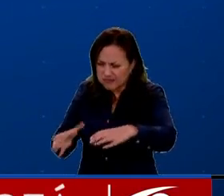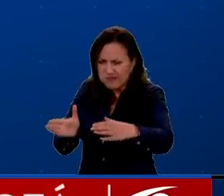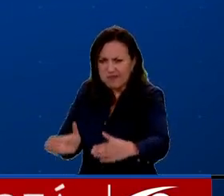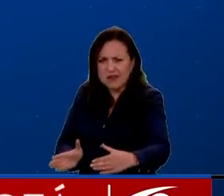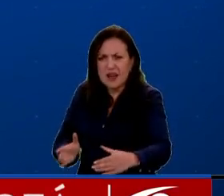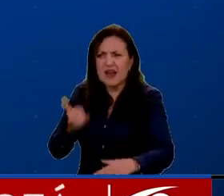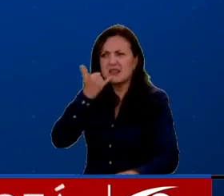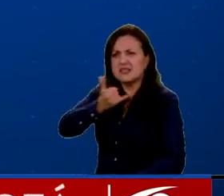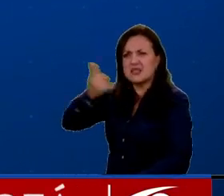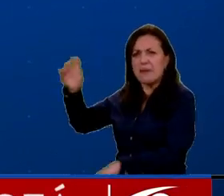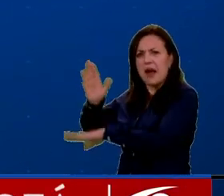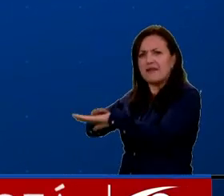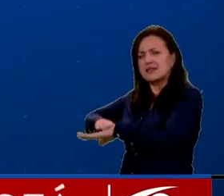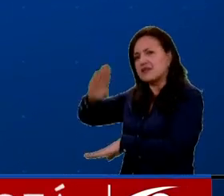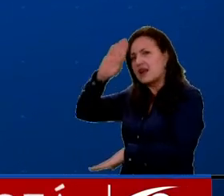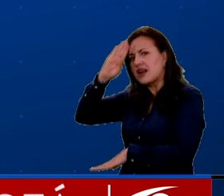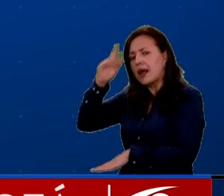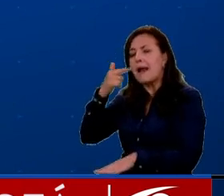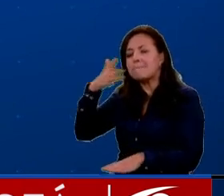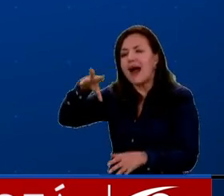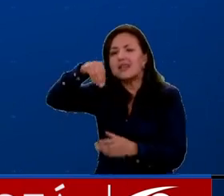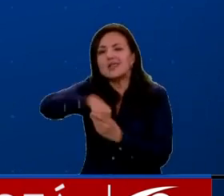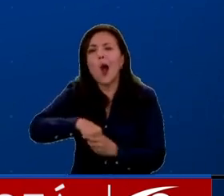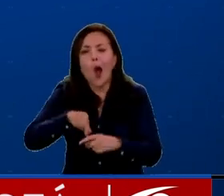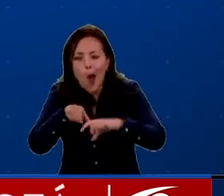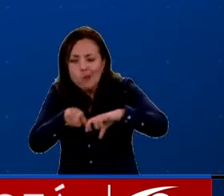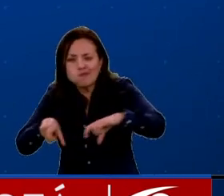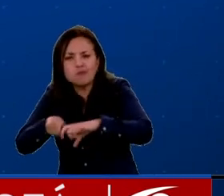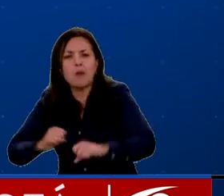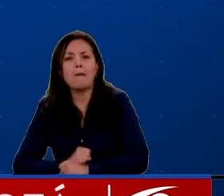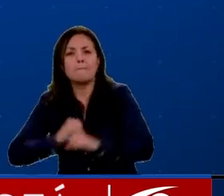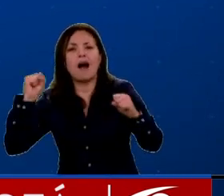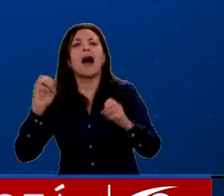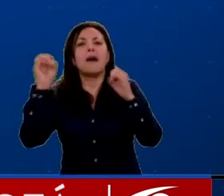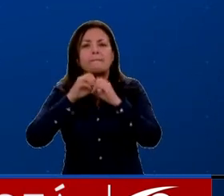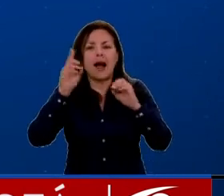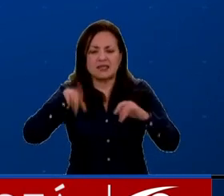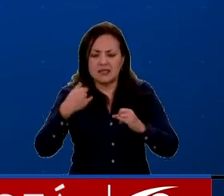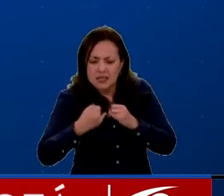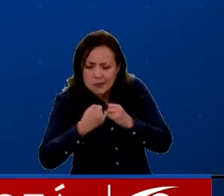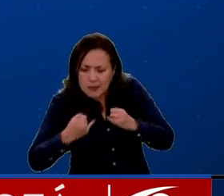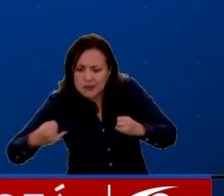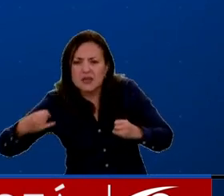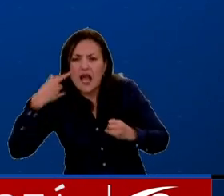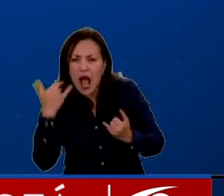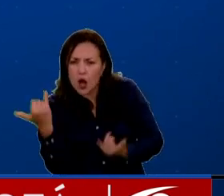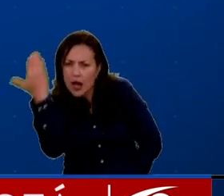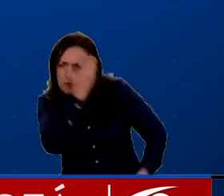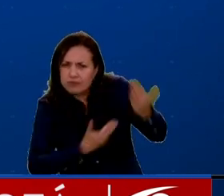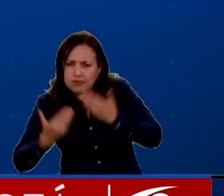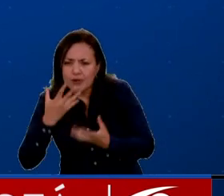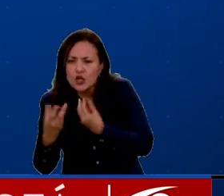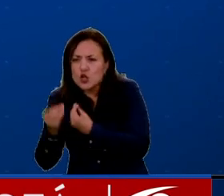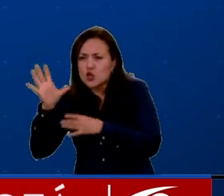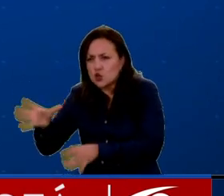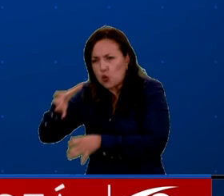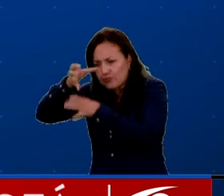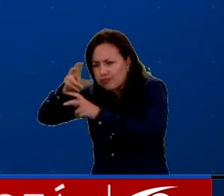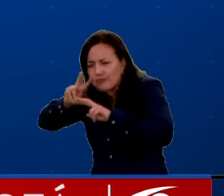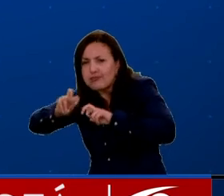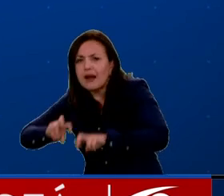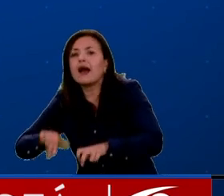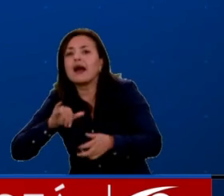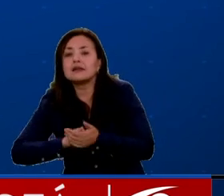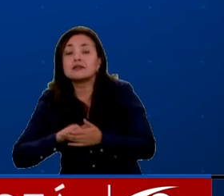que resultó contener el material explosivo. También hallaron cables y otros elementos que son analizados por los investigadores. El